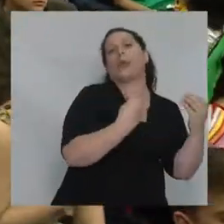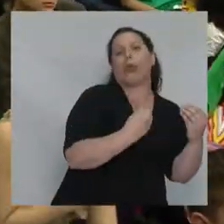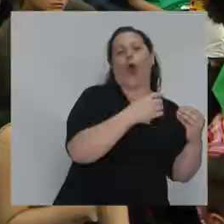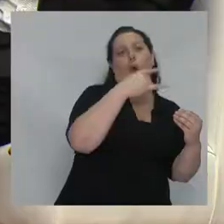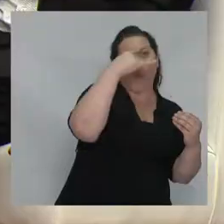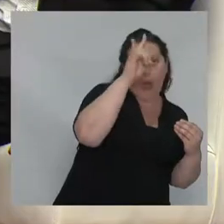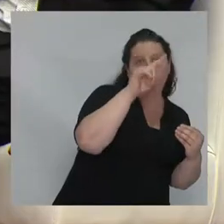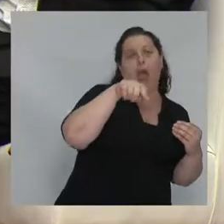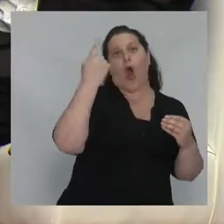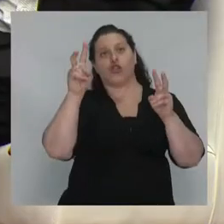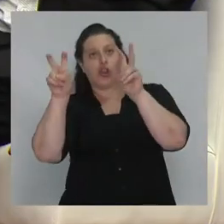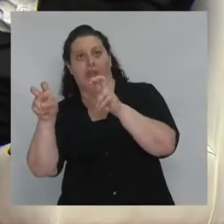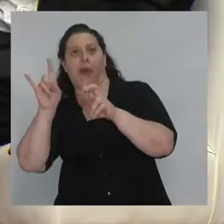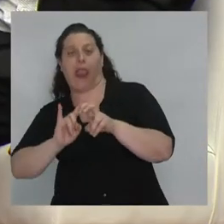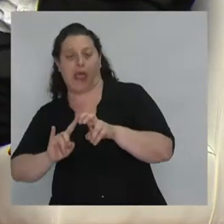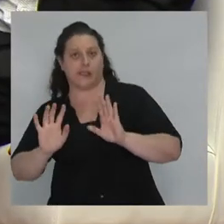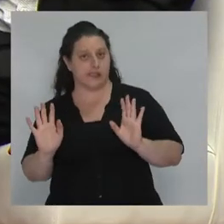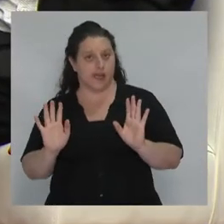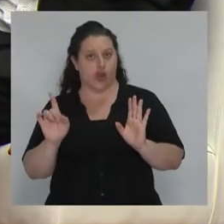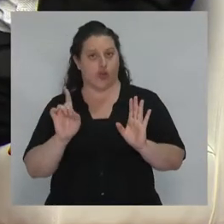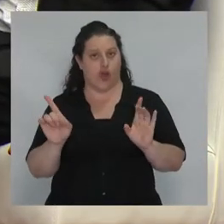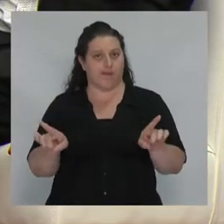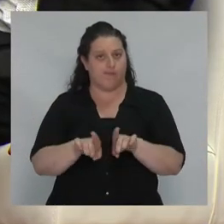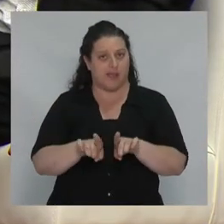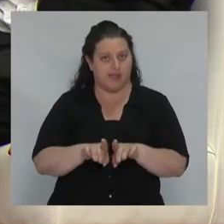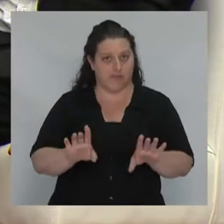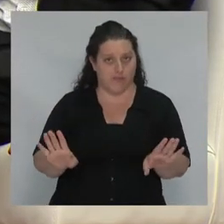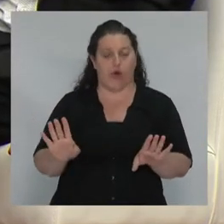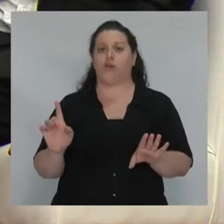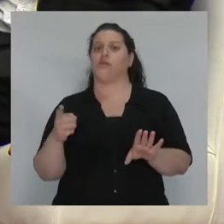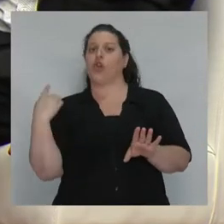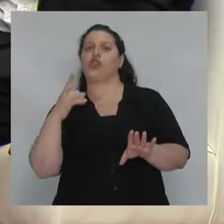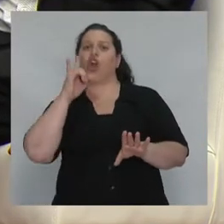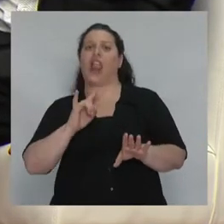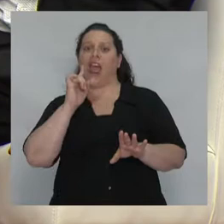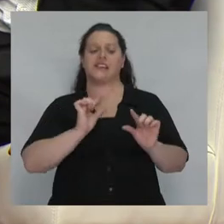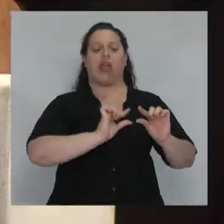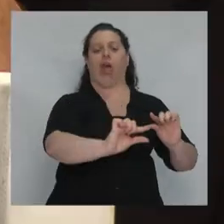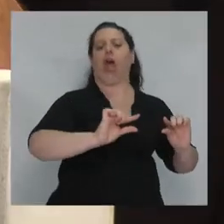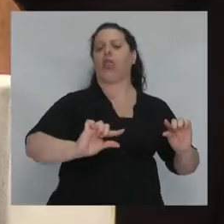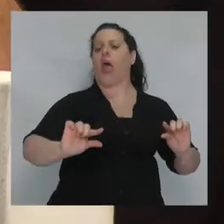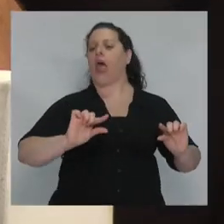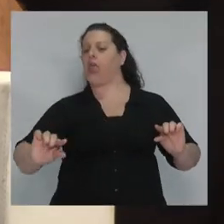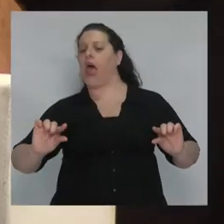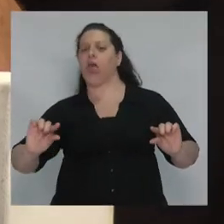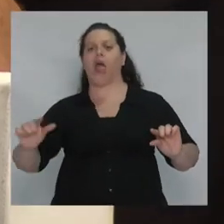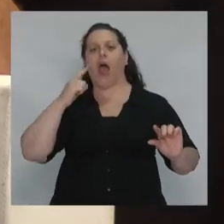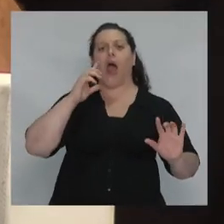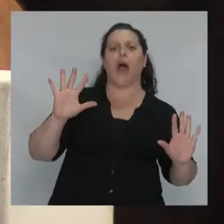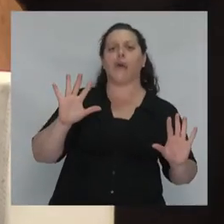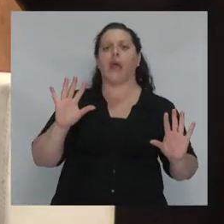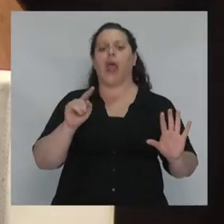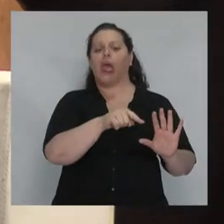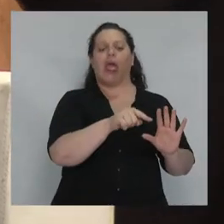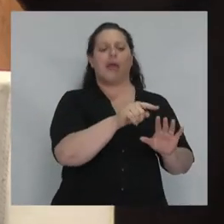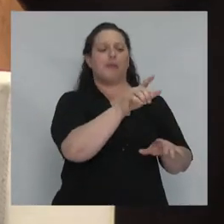leche. Nosotros nos hemos pasado repartiendo la leche a ver si alcanza un poquito más para los